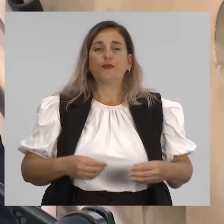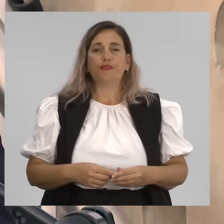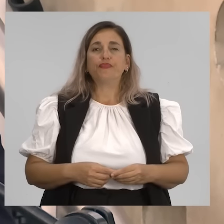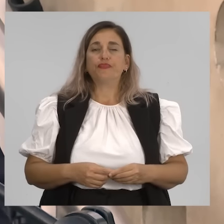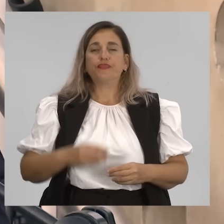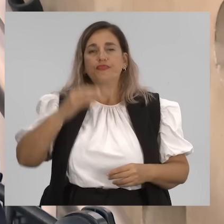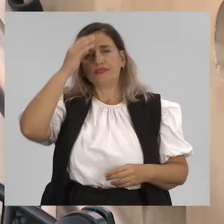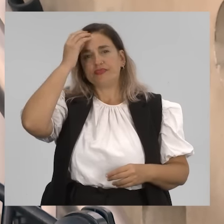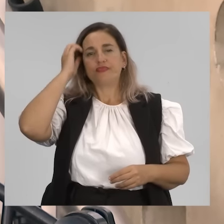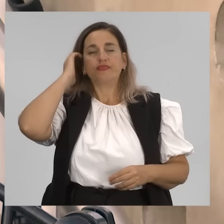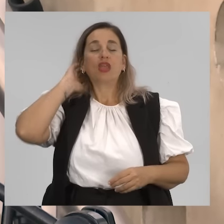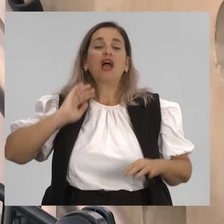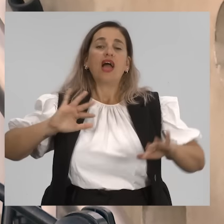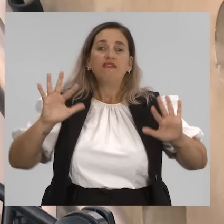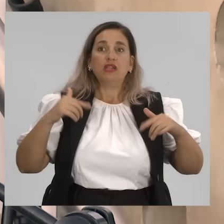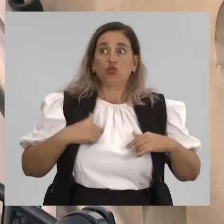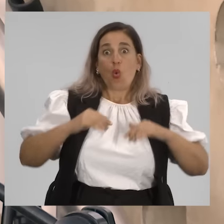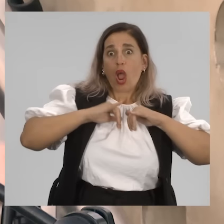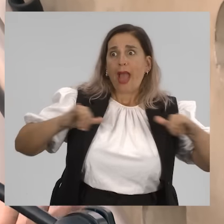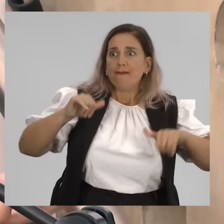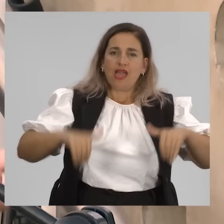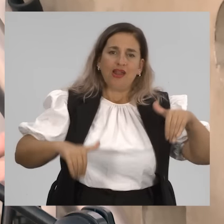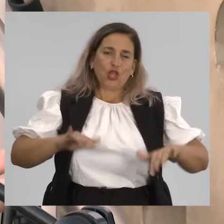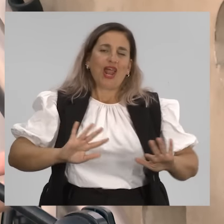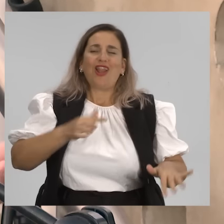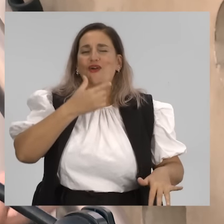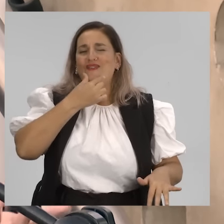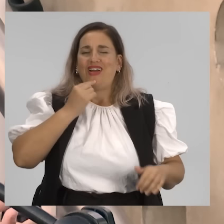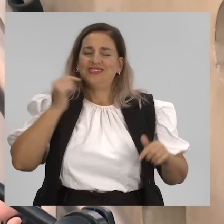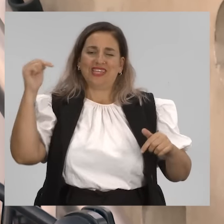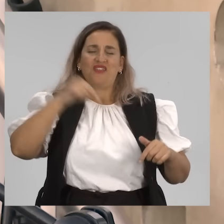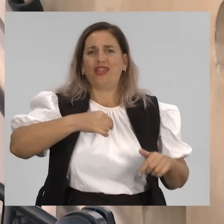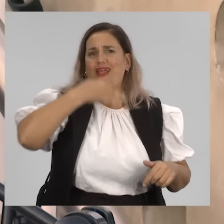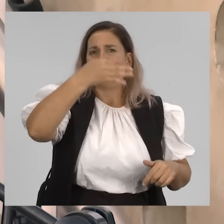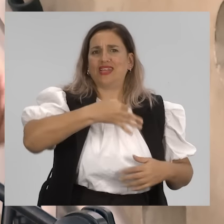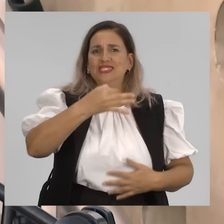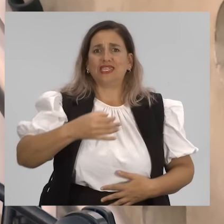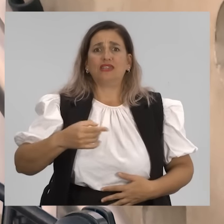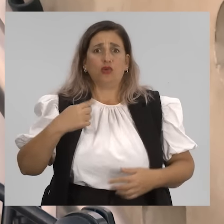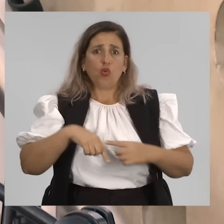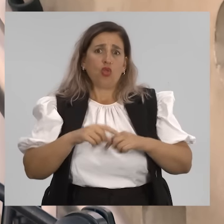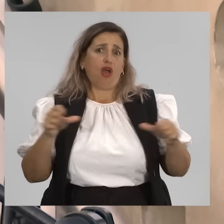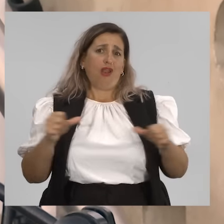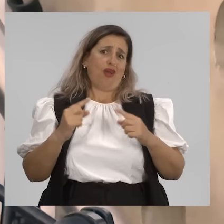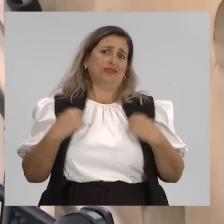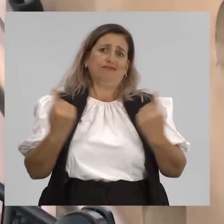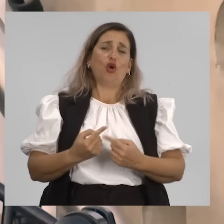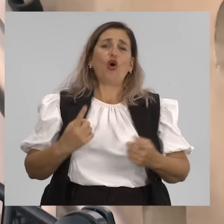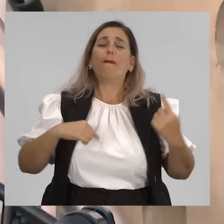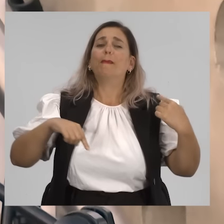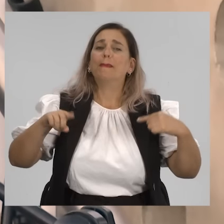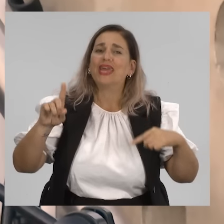Esto. A ver, en campaña electoral es un bollo hacerlo. De hecho, lo hace todo el